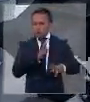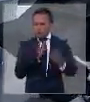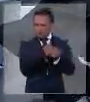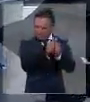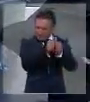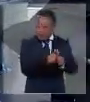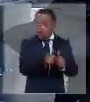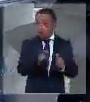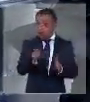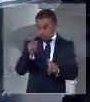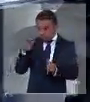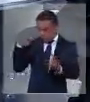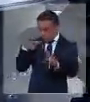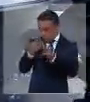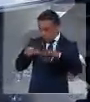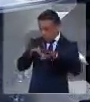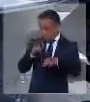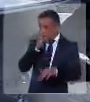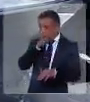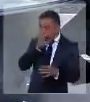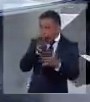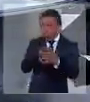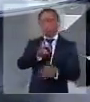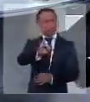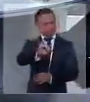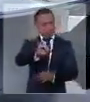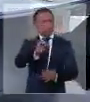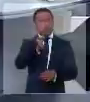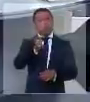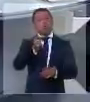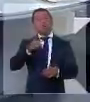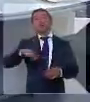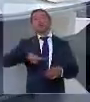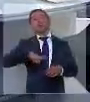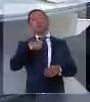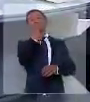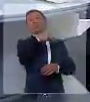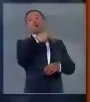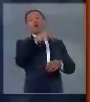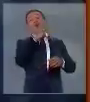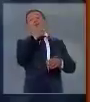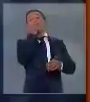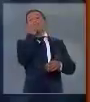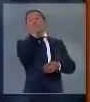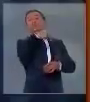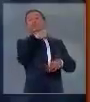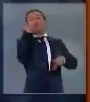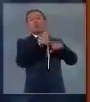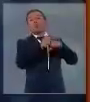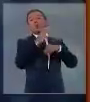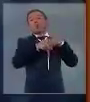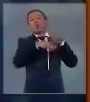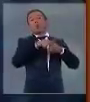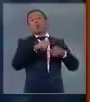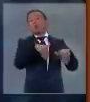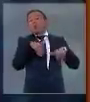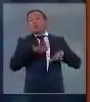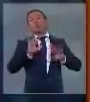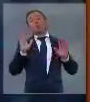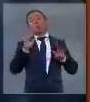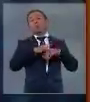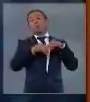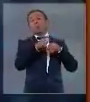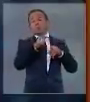maestros, ¿eh? Los padres tenemos mucho que ver en esto. Gracias, candidato. Candidato Anaya, déjeme retomar la conversión justo donde la dejaba mi compañera